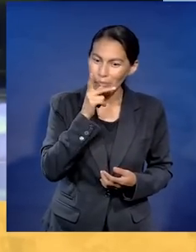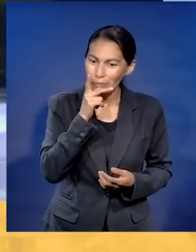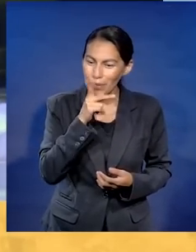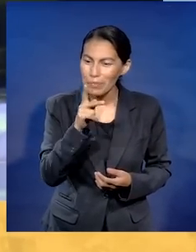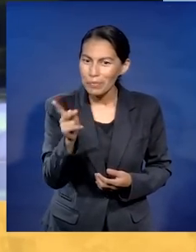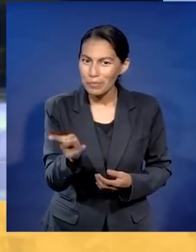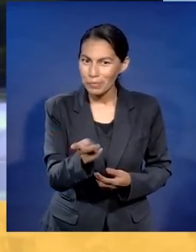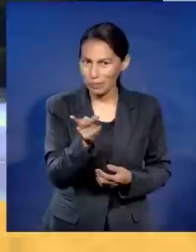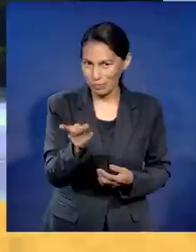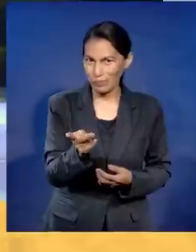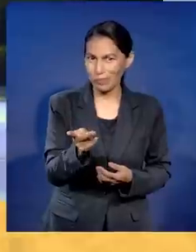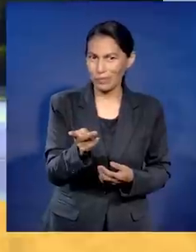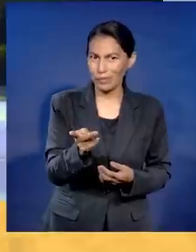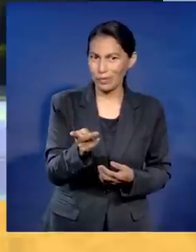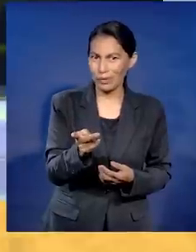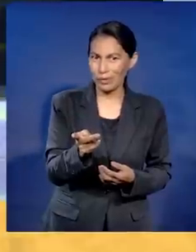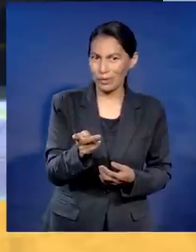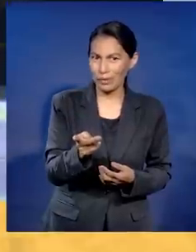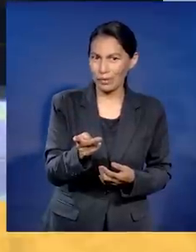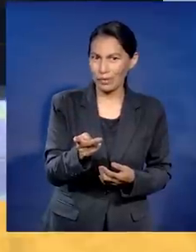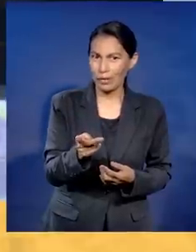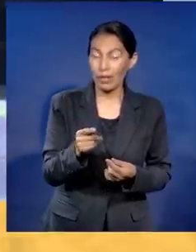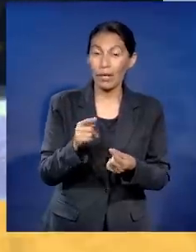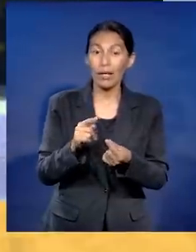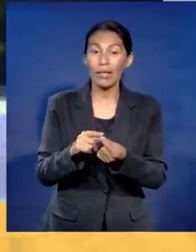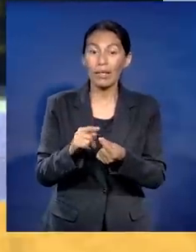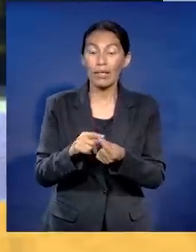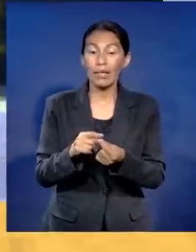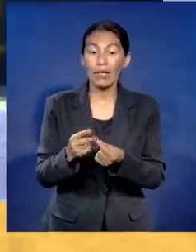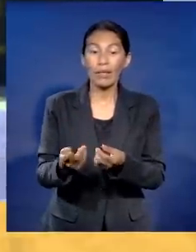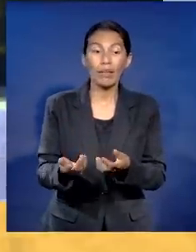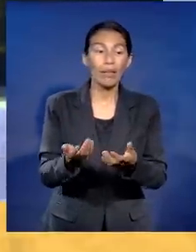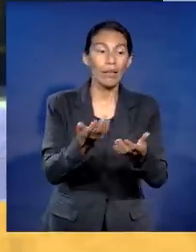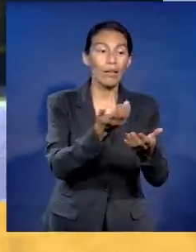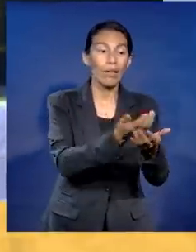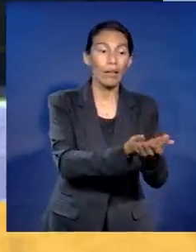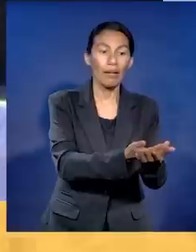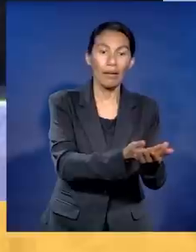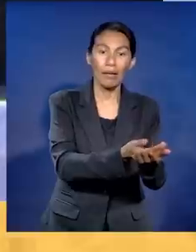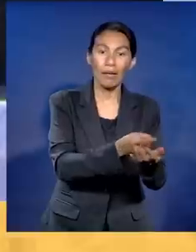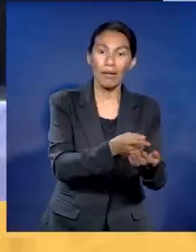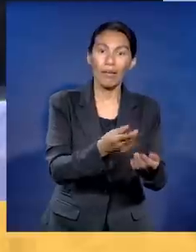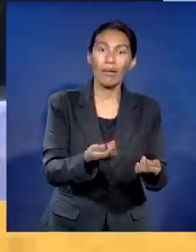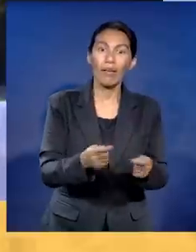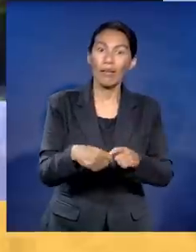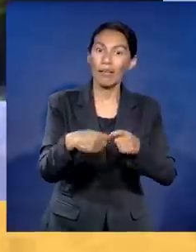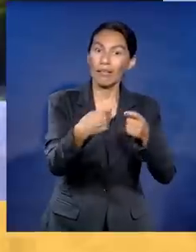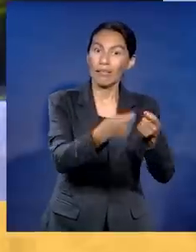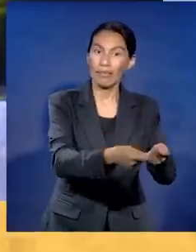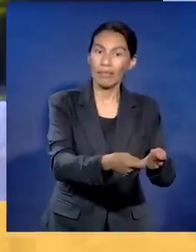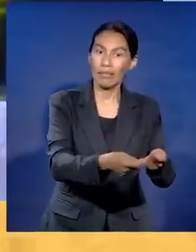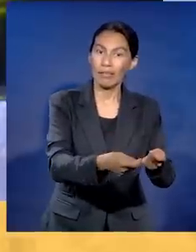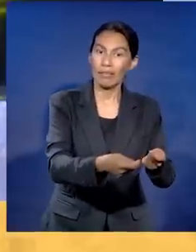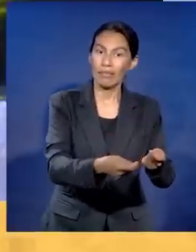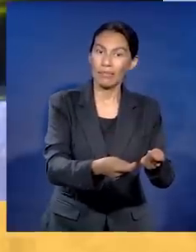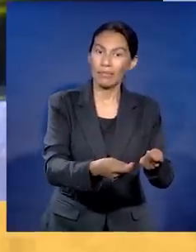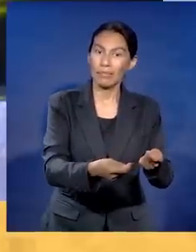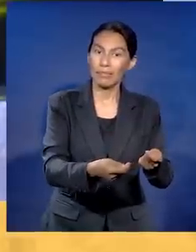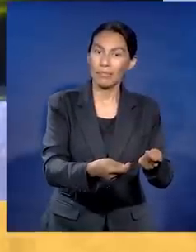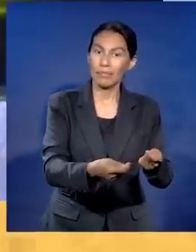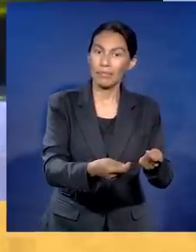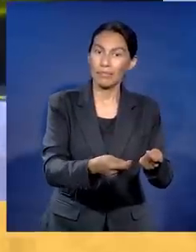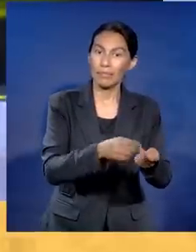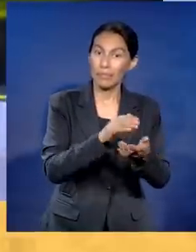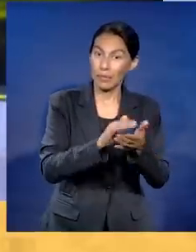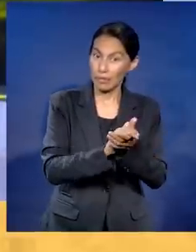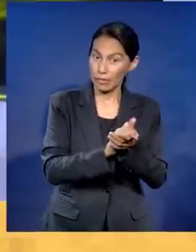al papá, qué malo soy, yo sé que un día pagaré, pero les digo, ¿quién entrega a esta dama en matrimonio a este caballero? Y los pobres